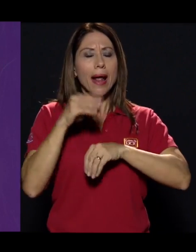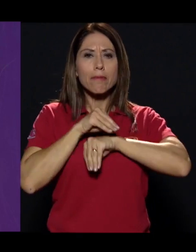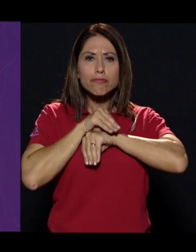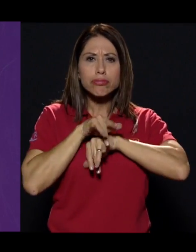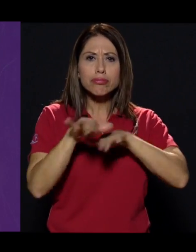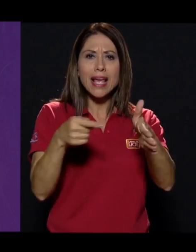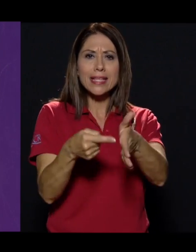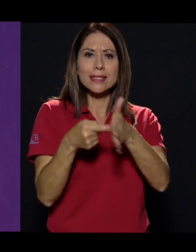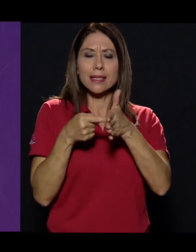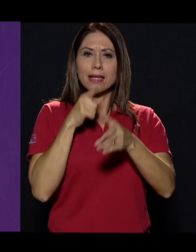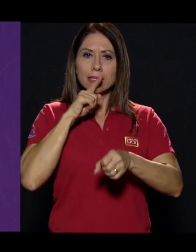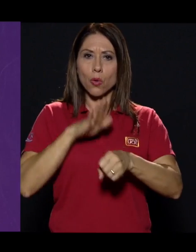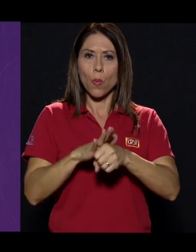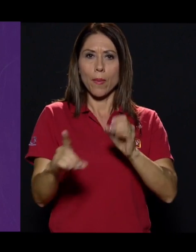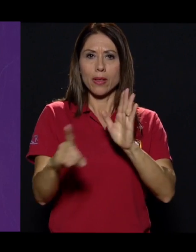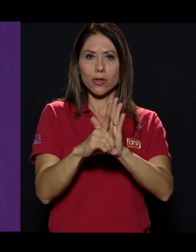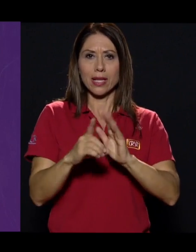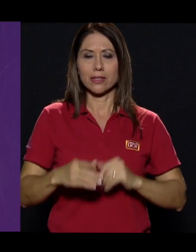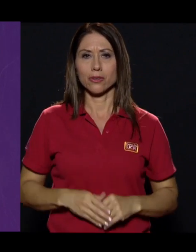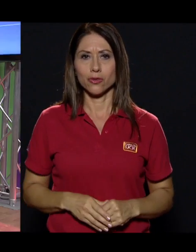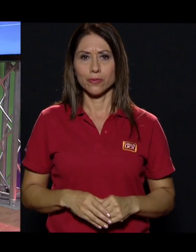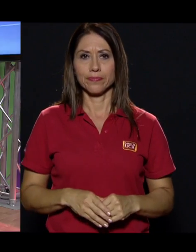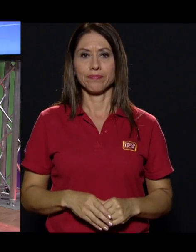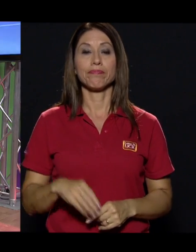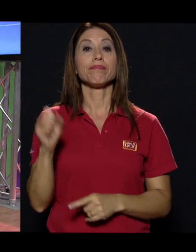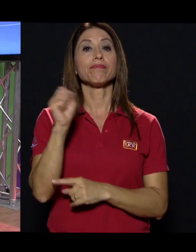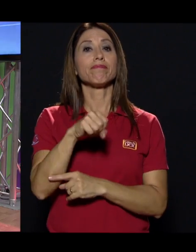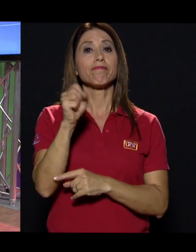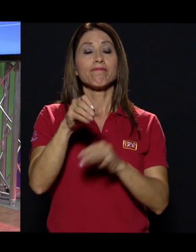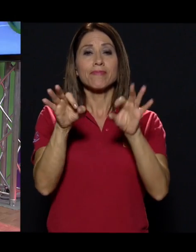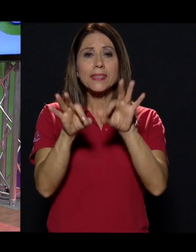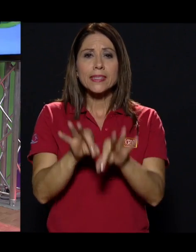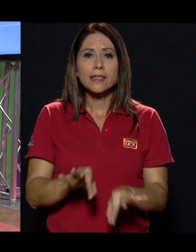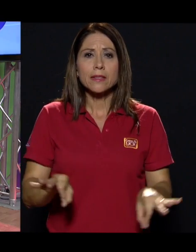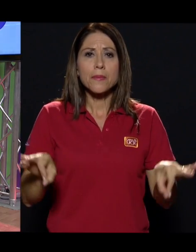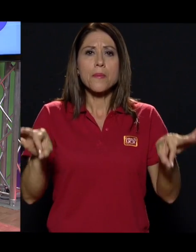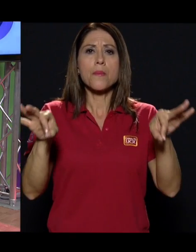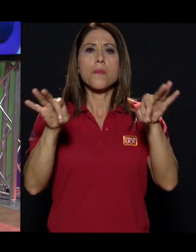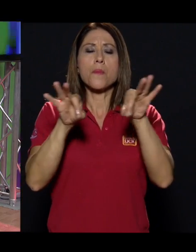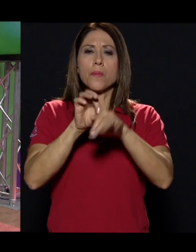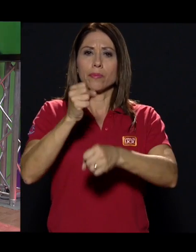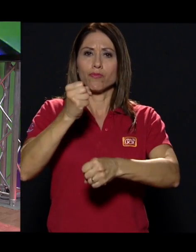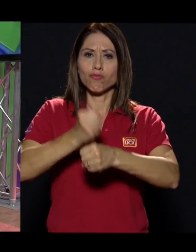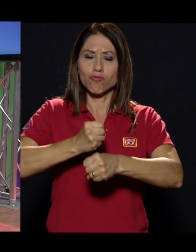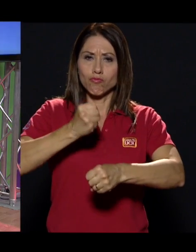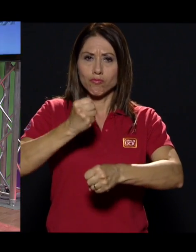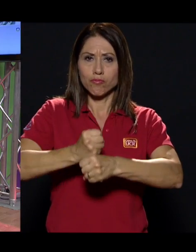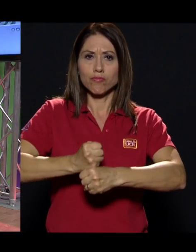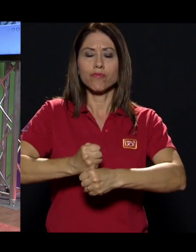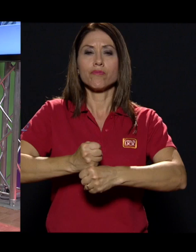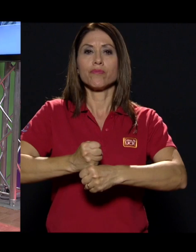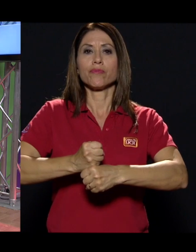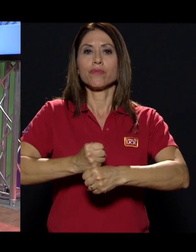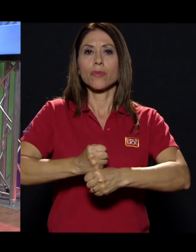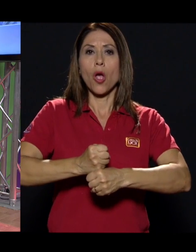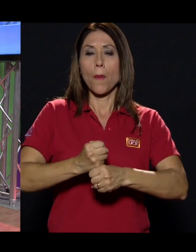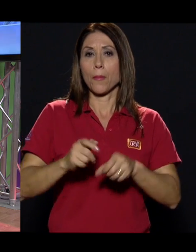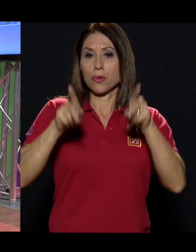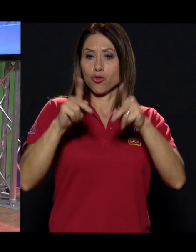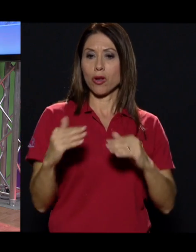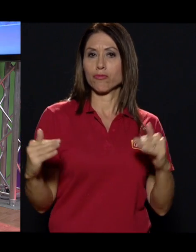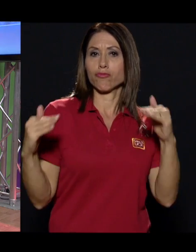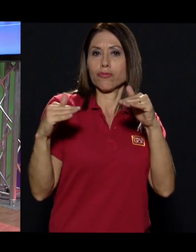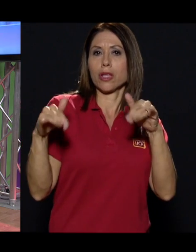Y de alguna manera exigir que se cumplan esos derechos. Bueno, es importantísimo, ¿verdad?, trabajar